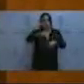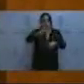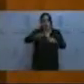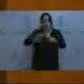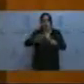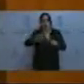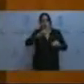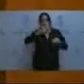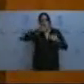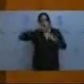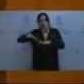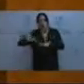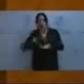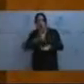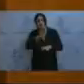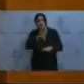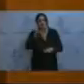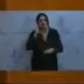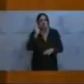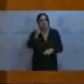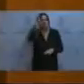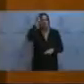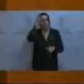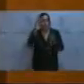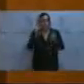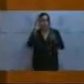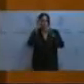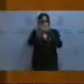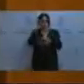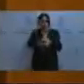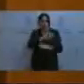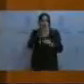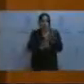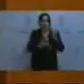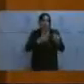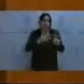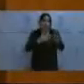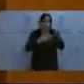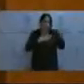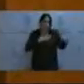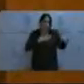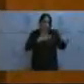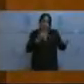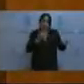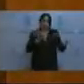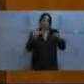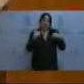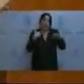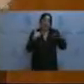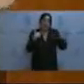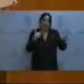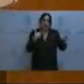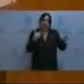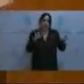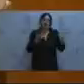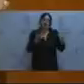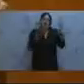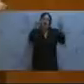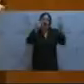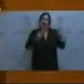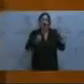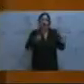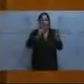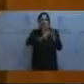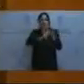cargue a los ganaderos asturianos los errores que son de su competencia y de su responsabilidad. Retire ya los carteles de las